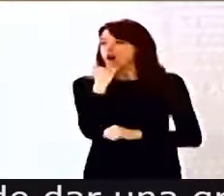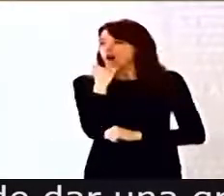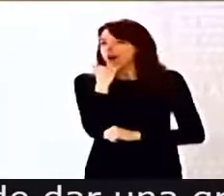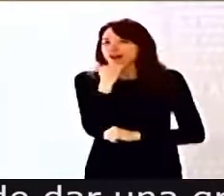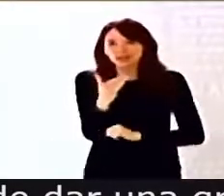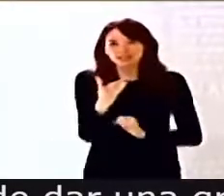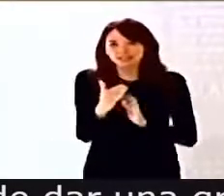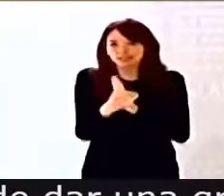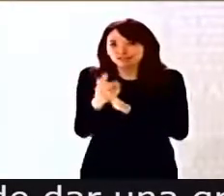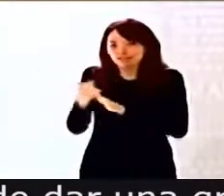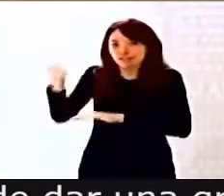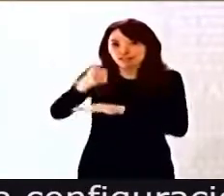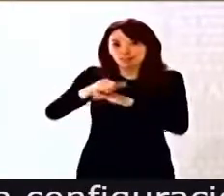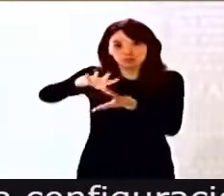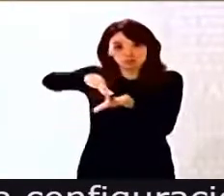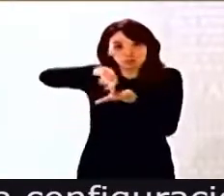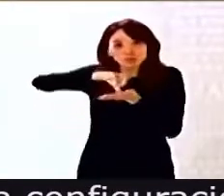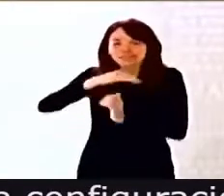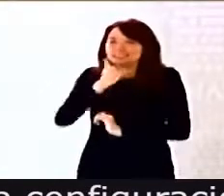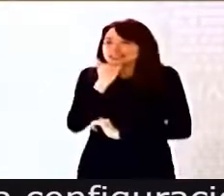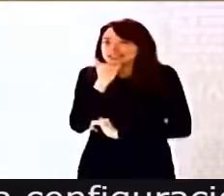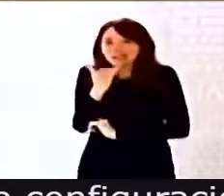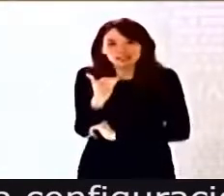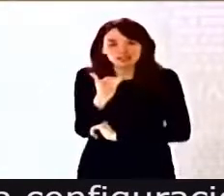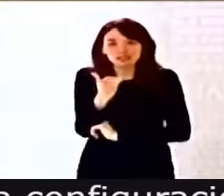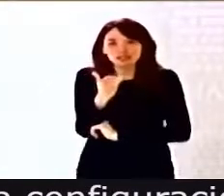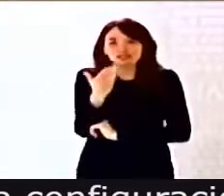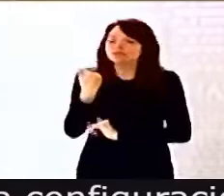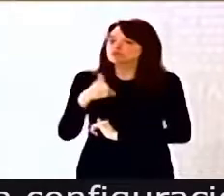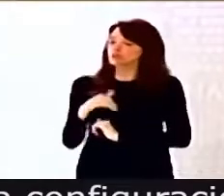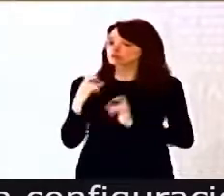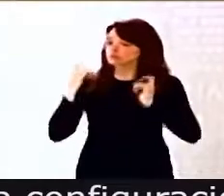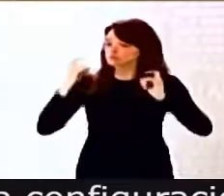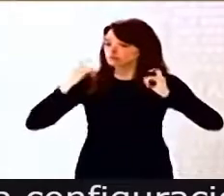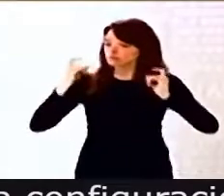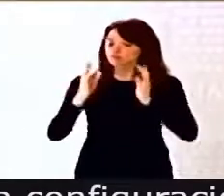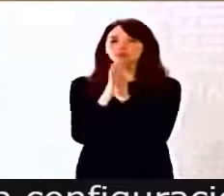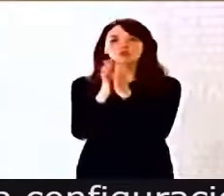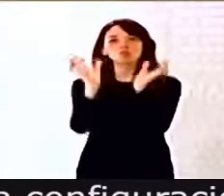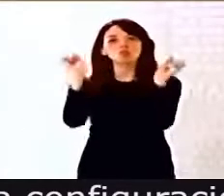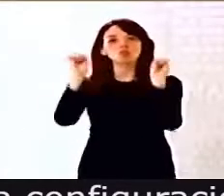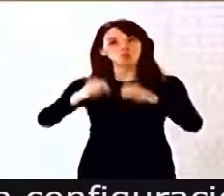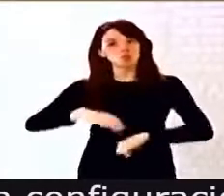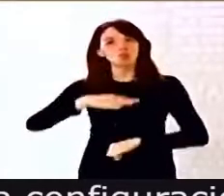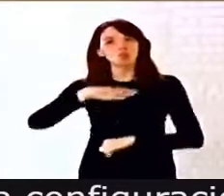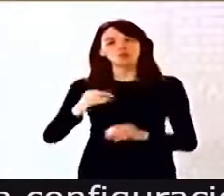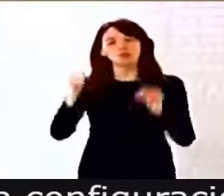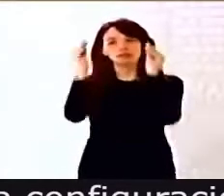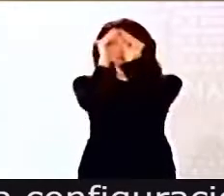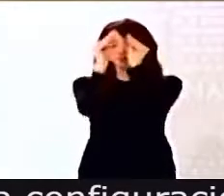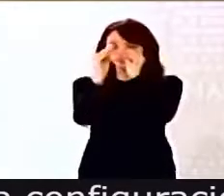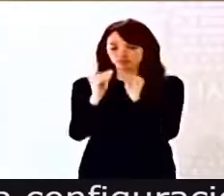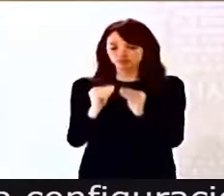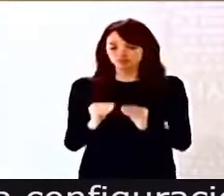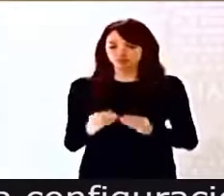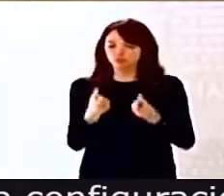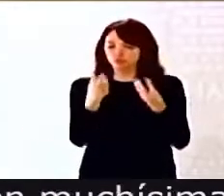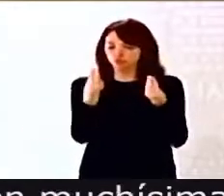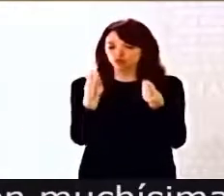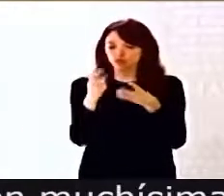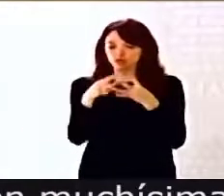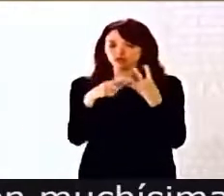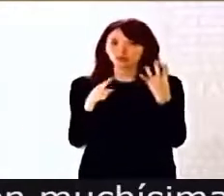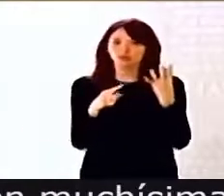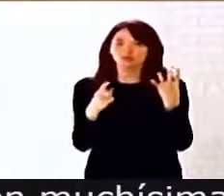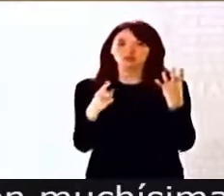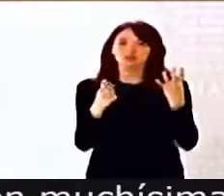federal, ha sido capaz de ponerse de acuerdo en muchísimas cosas. Y a eso es a lo